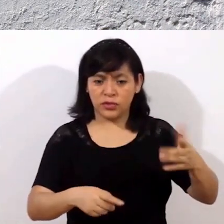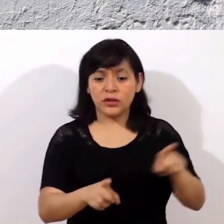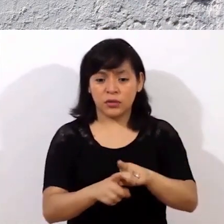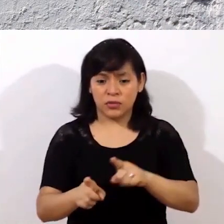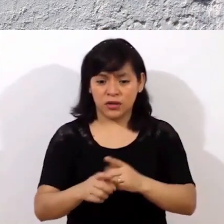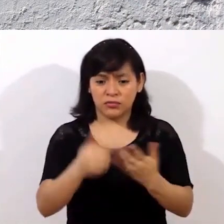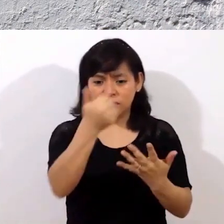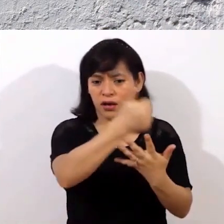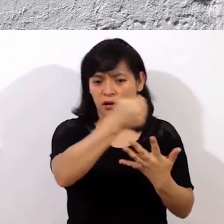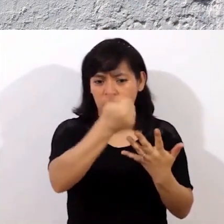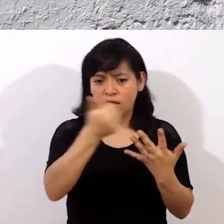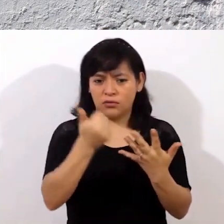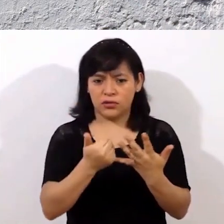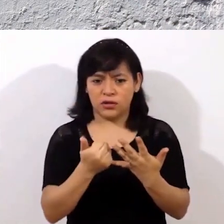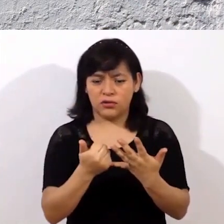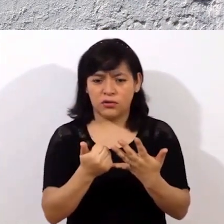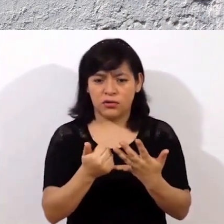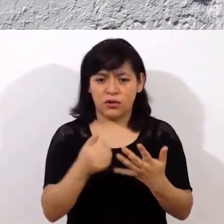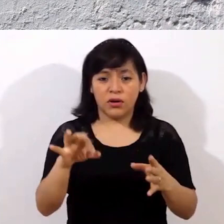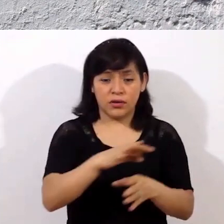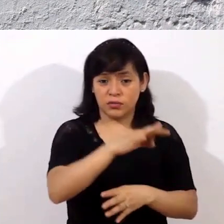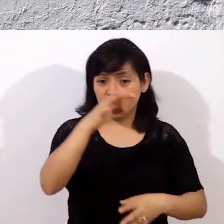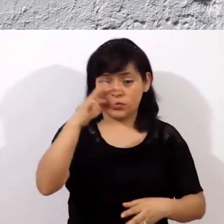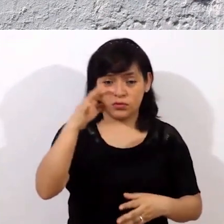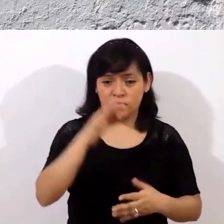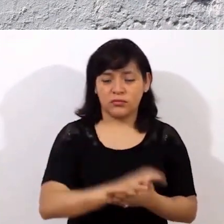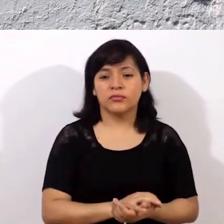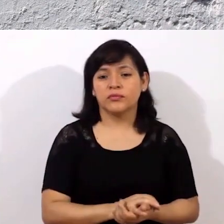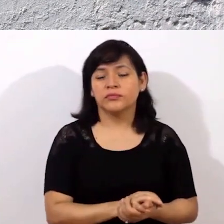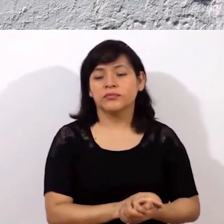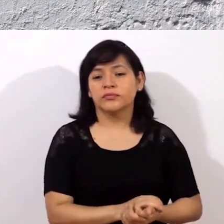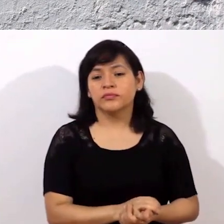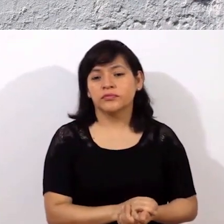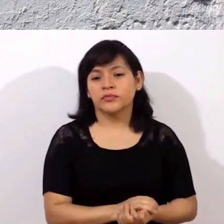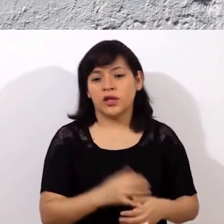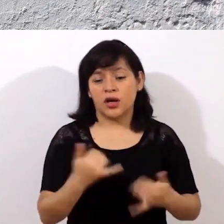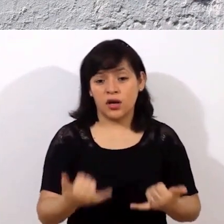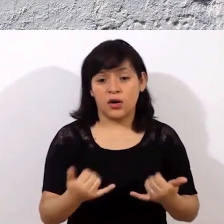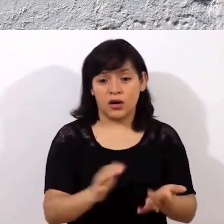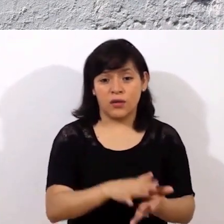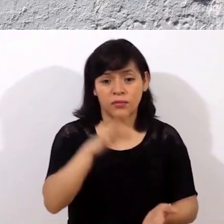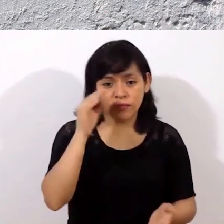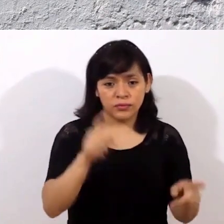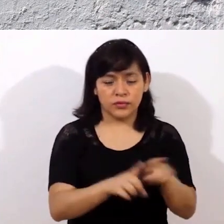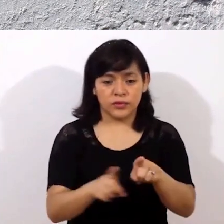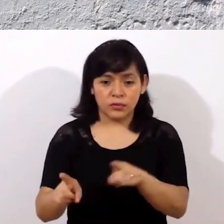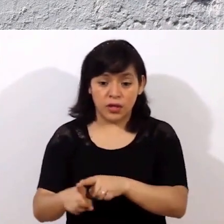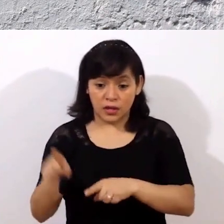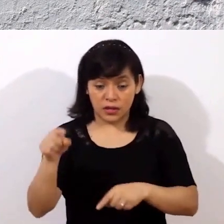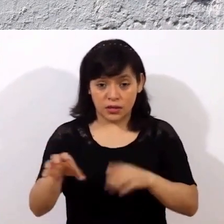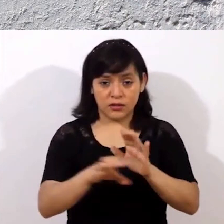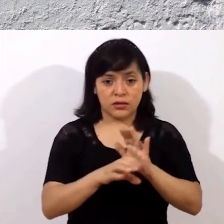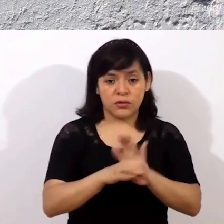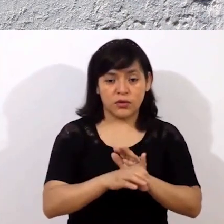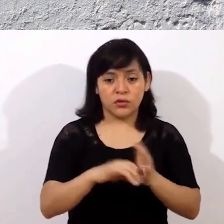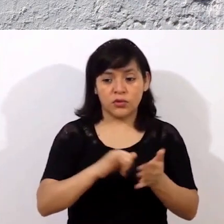de prostitución espiritual, tema que está tocando mucho el libro de Oseas.